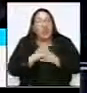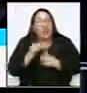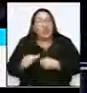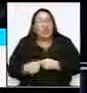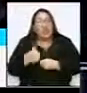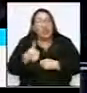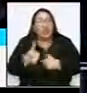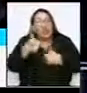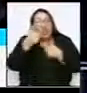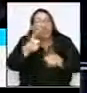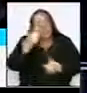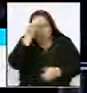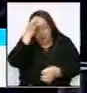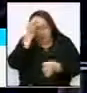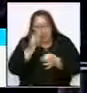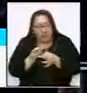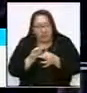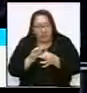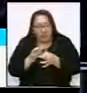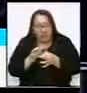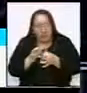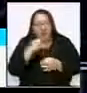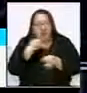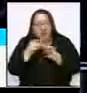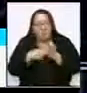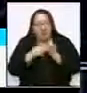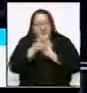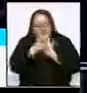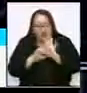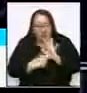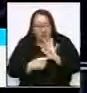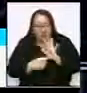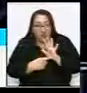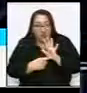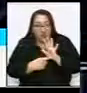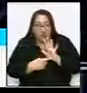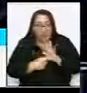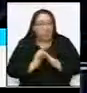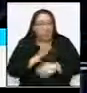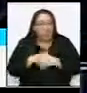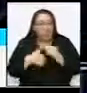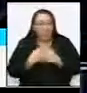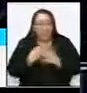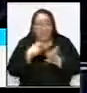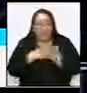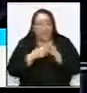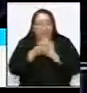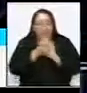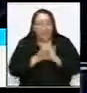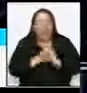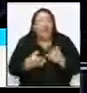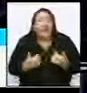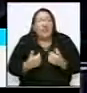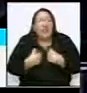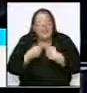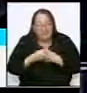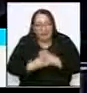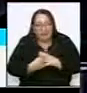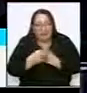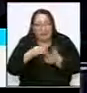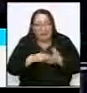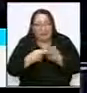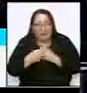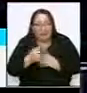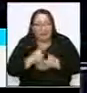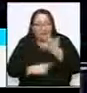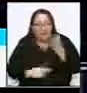de la buena fe de la interpretación constitucional. Toda interpretación tiene que partir de que los